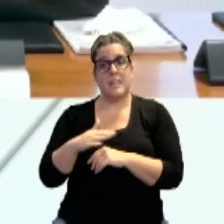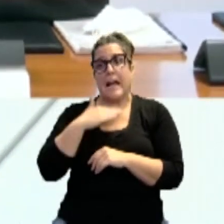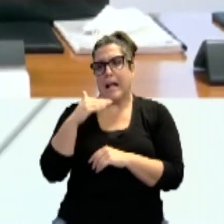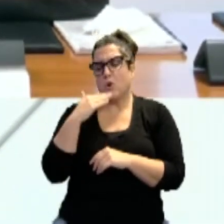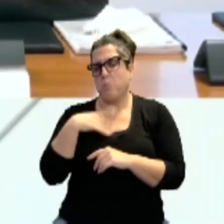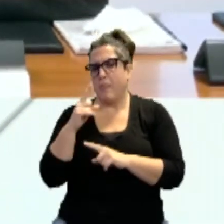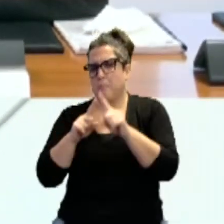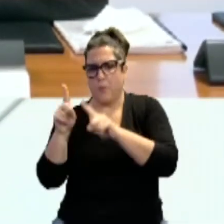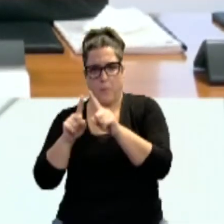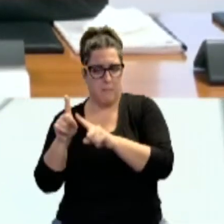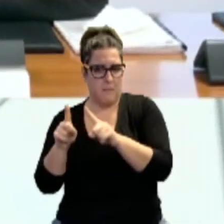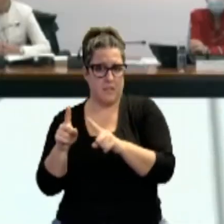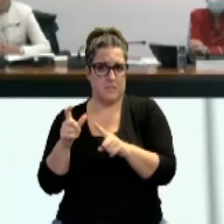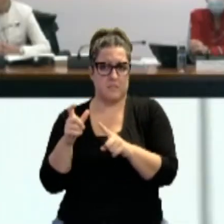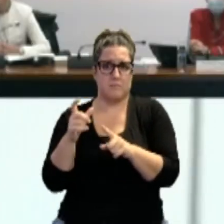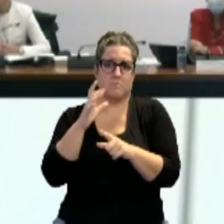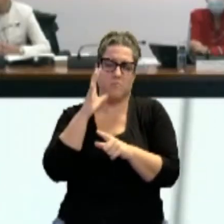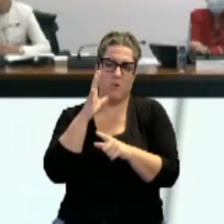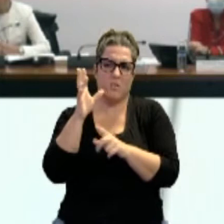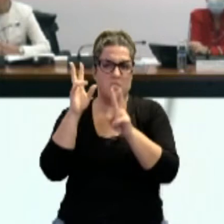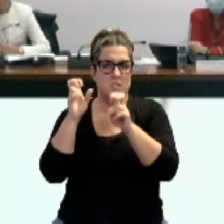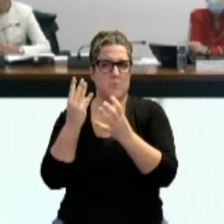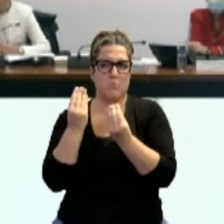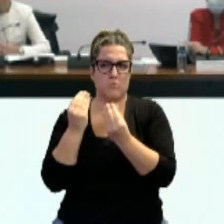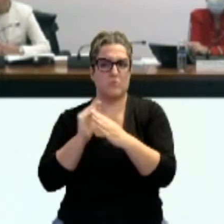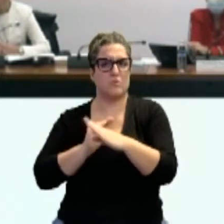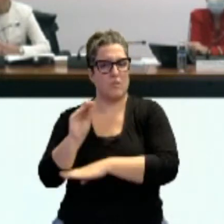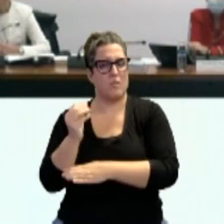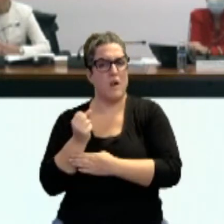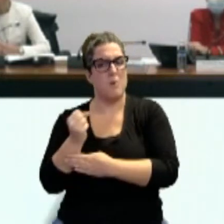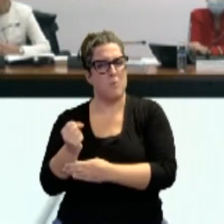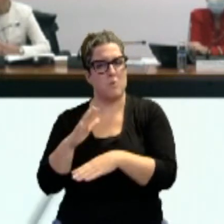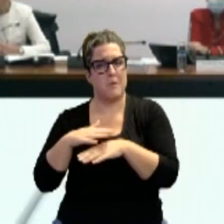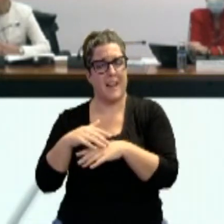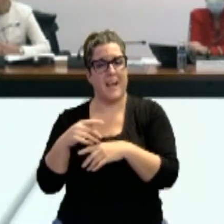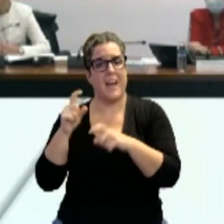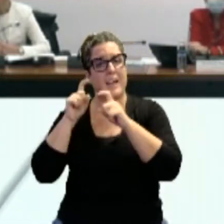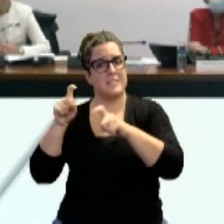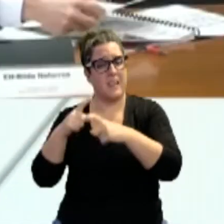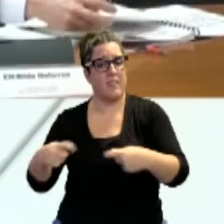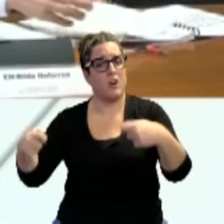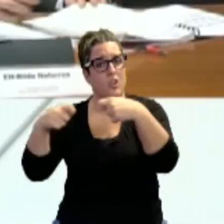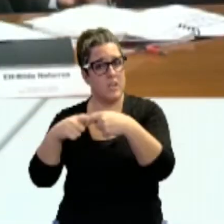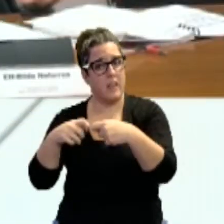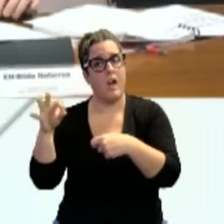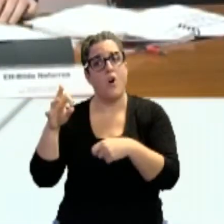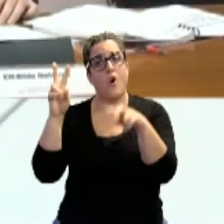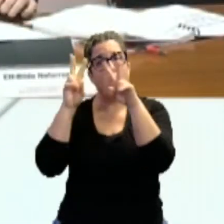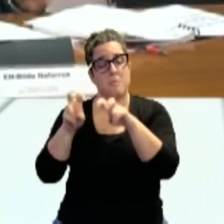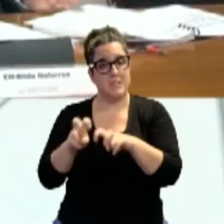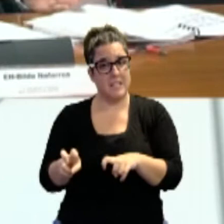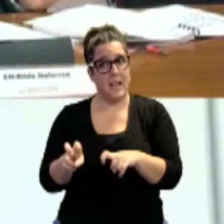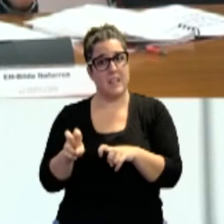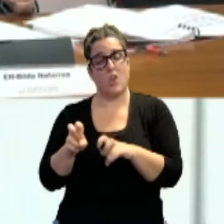deficiencia, como todo lo que tiene que ver, es excesivo apoyo a la enseñanza concertada y el excesivo apoyo a la investigación, desarrollo